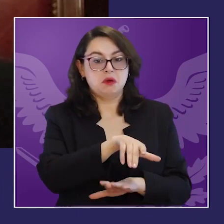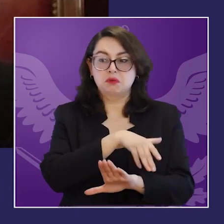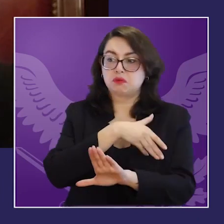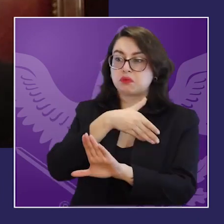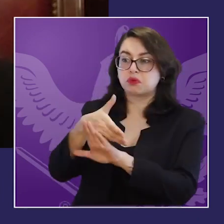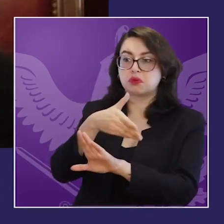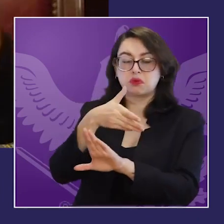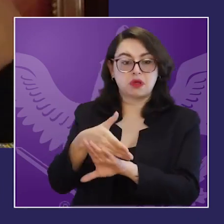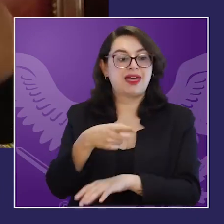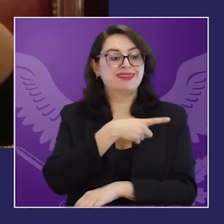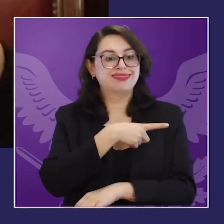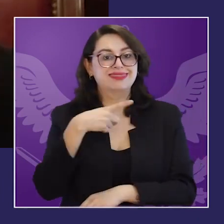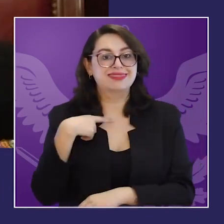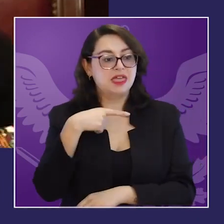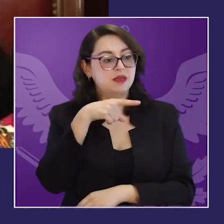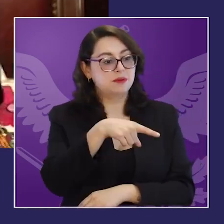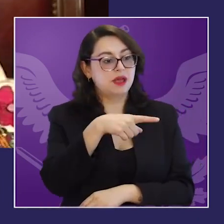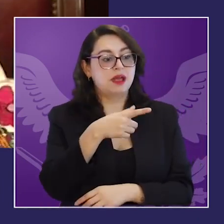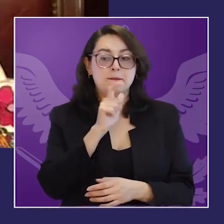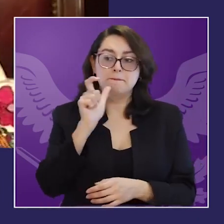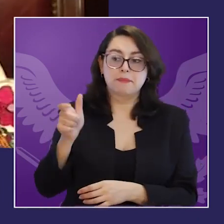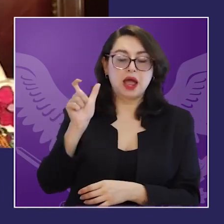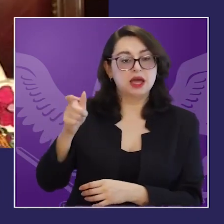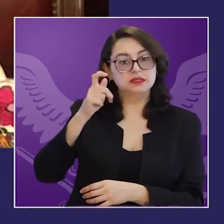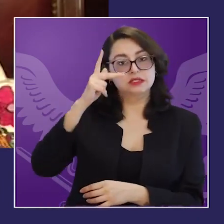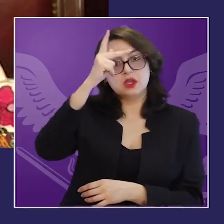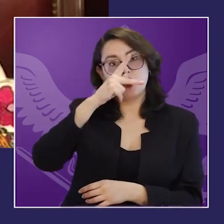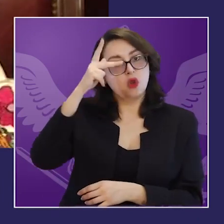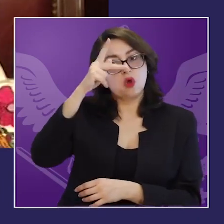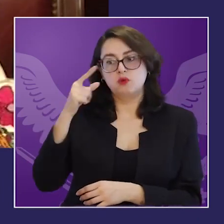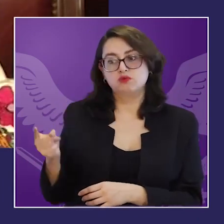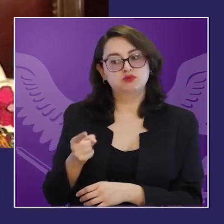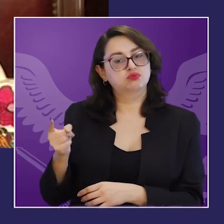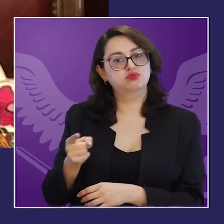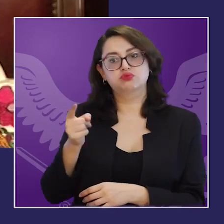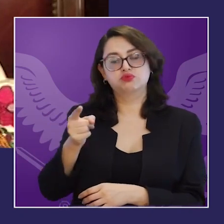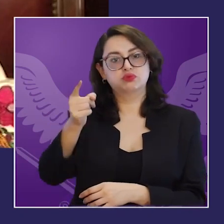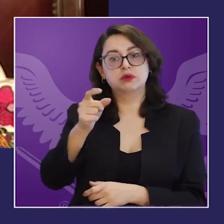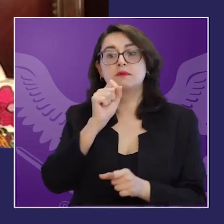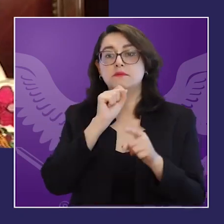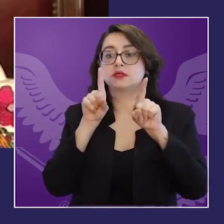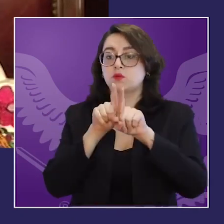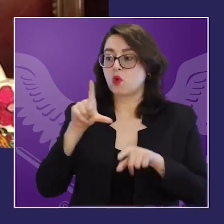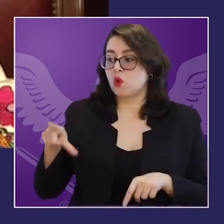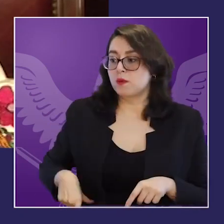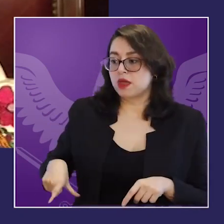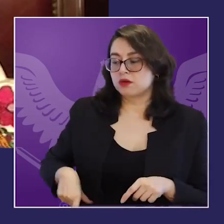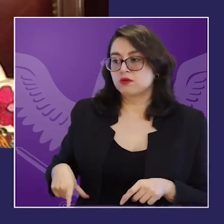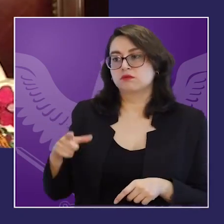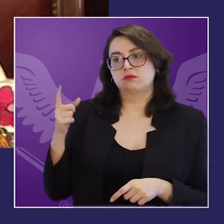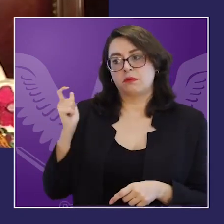garantizar tratamiento psicológico por el resto de la vida de las mujeres y también al Estado. En cuanto a medidas